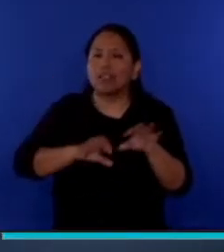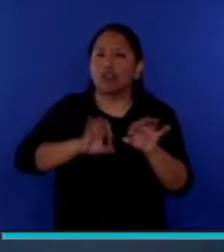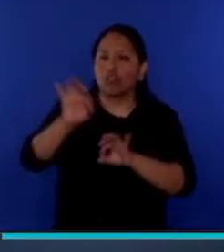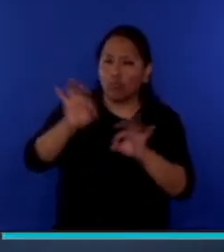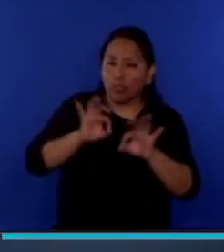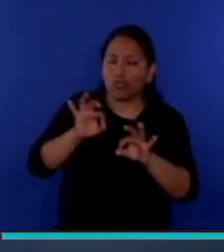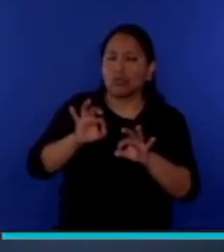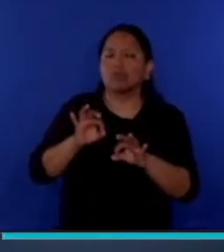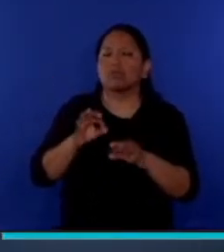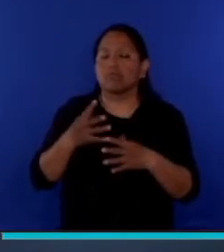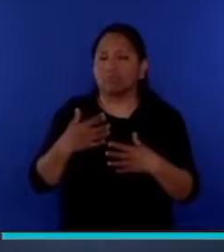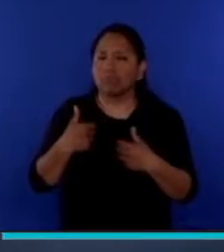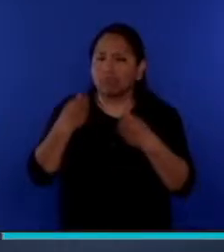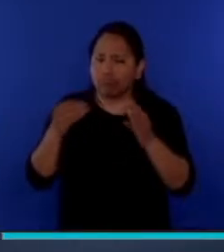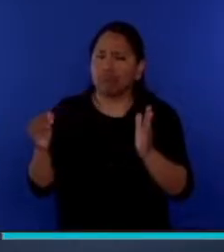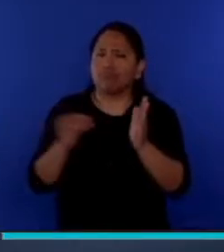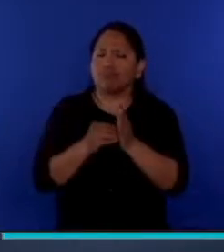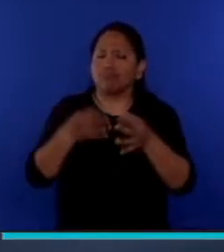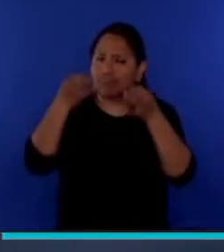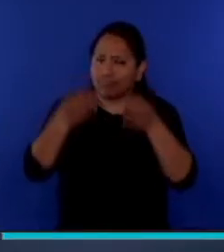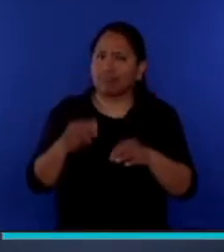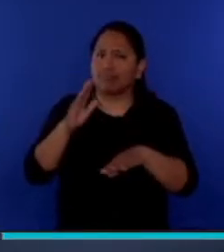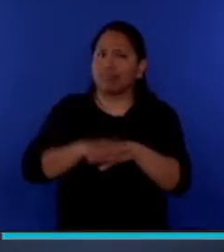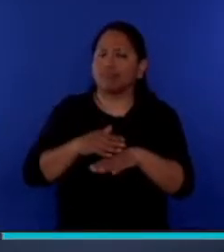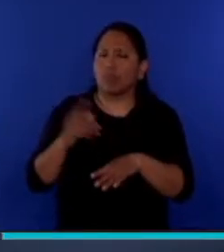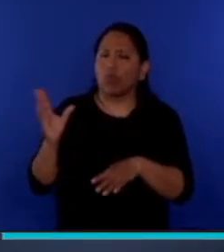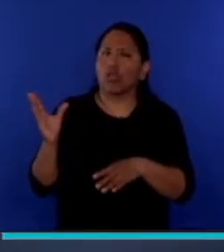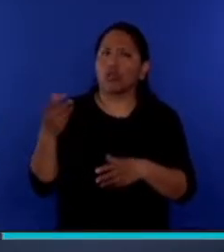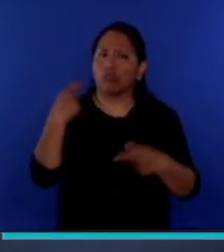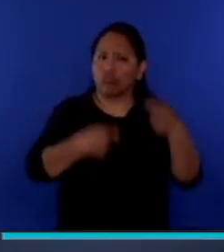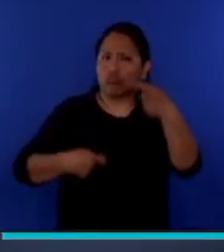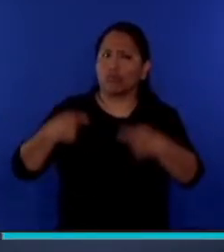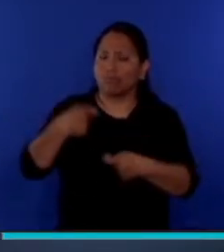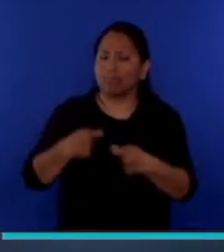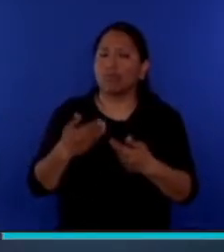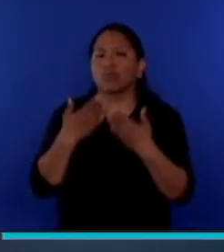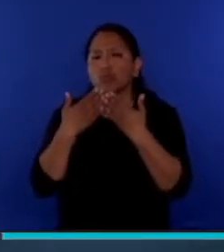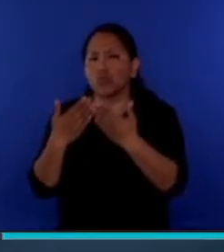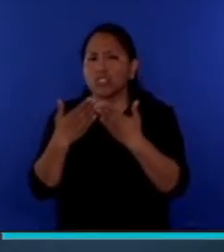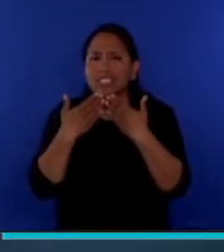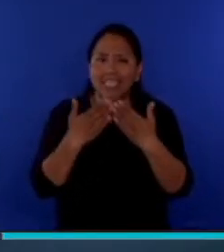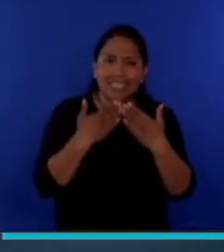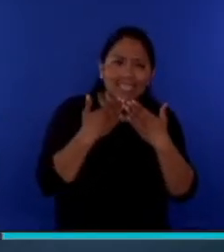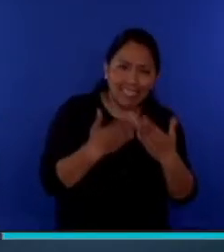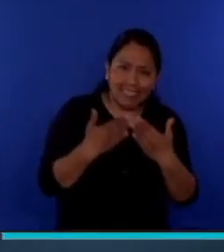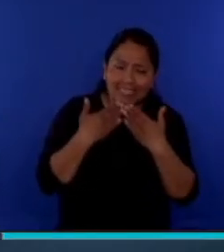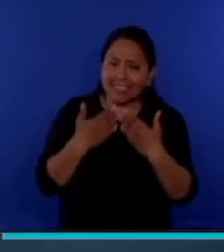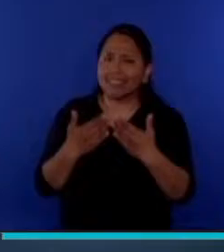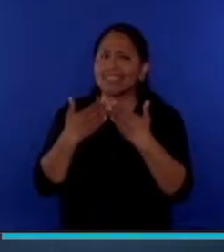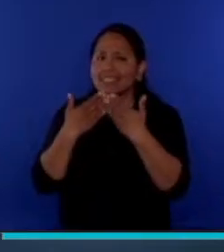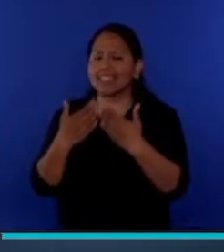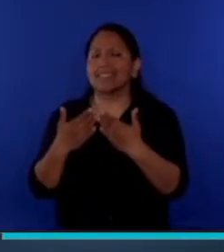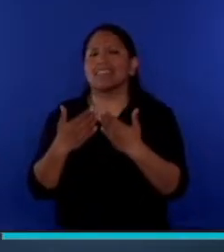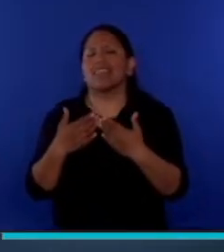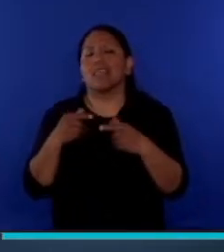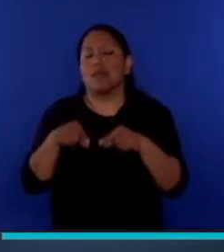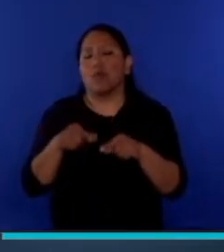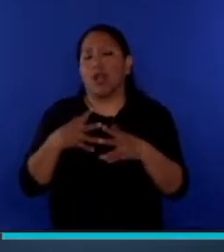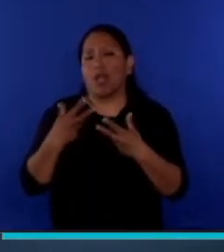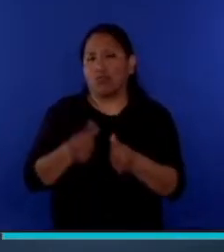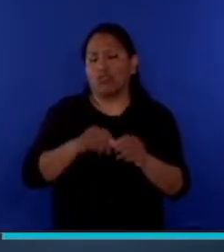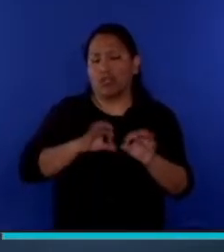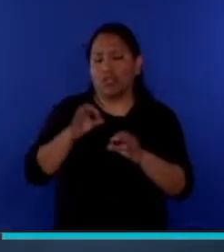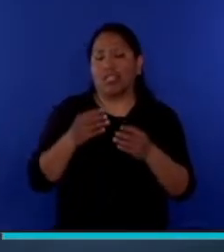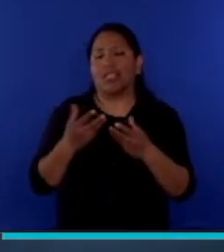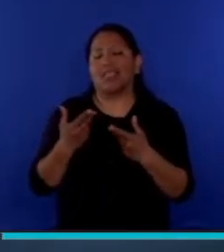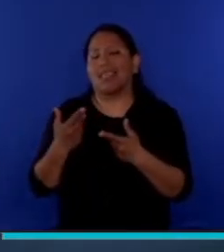se ha hecho carne esa responsabilidad porque muchos y muchas han aportado. Así que muchas gracias, muchísimas gracias por apoyar esta iniciativa y en nombre de